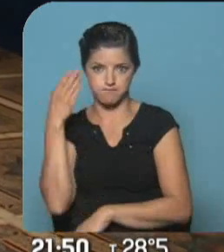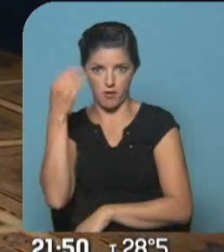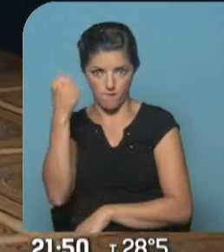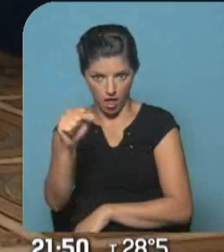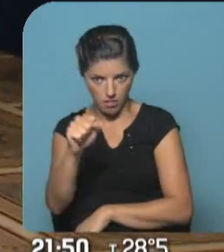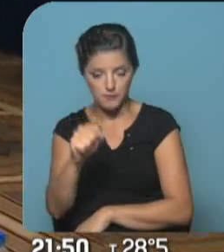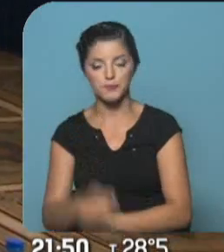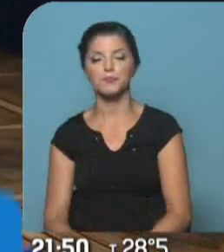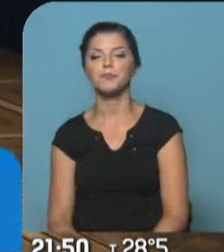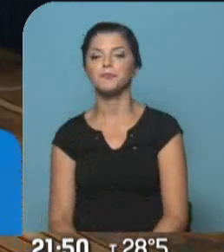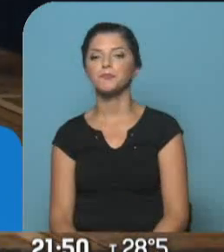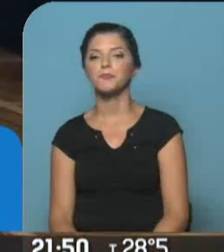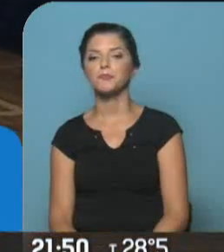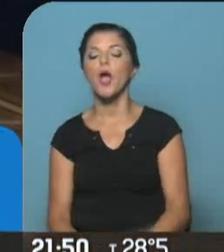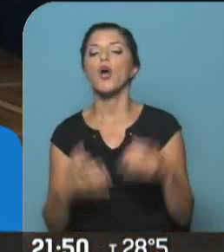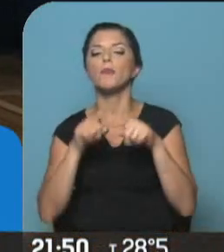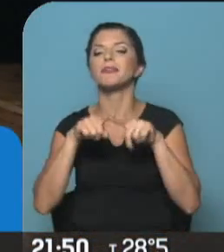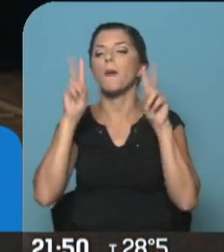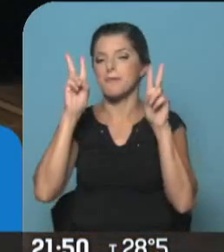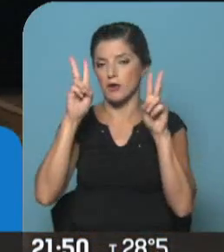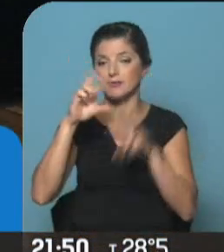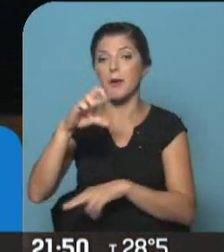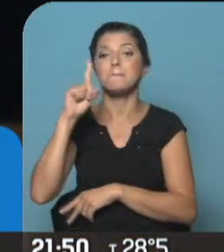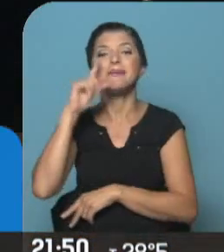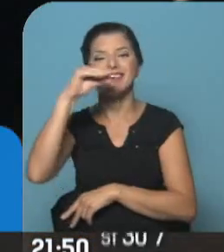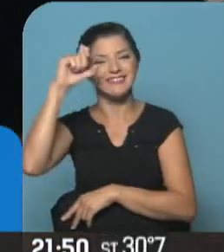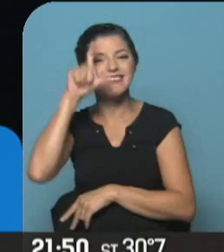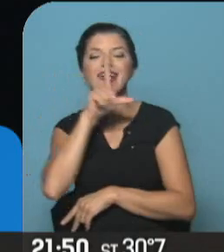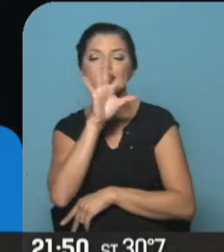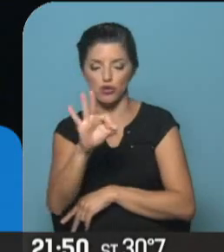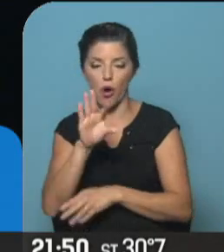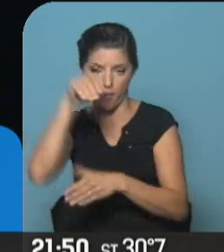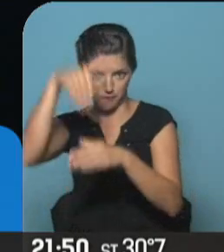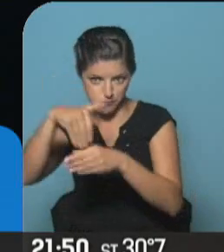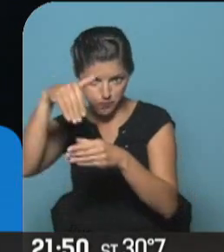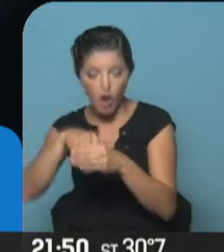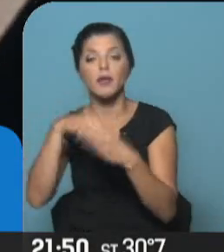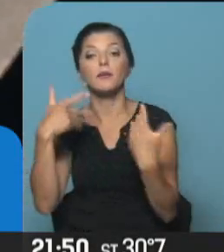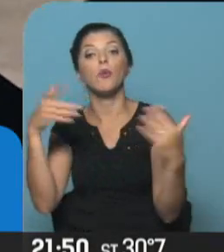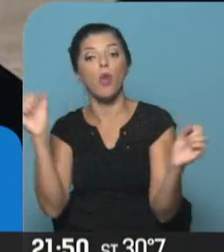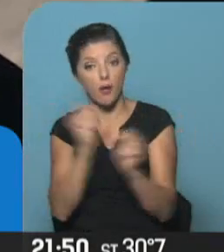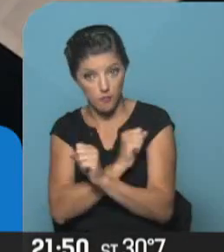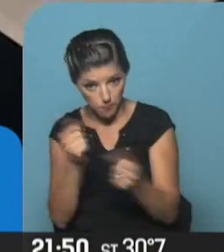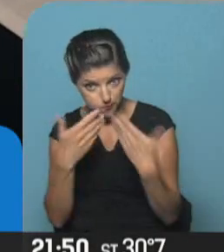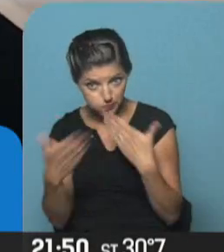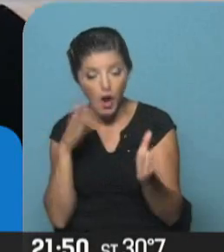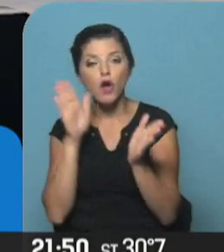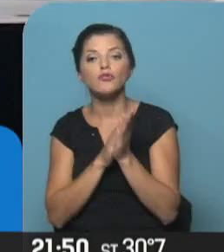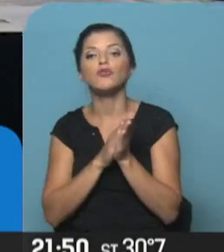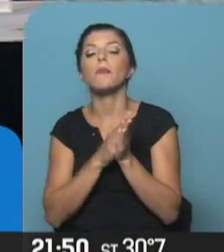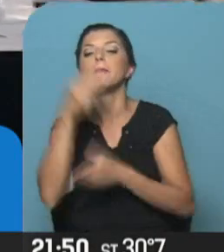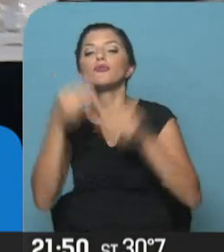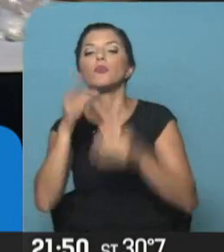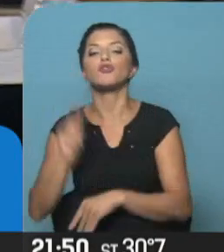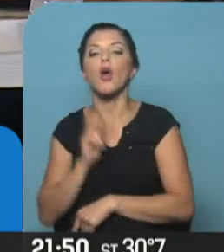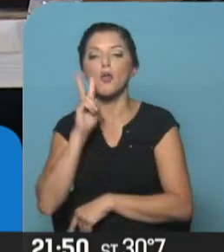Con los votos del peronismo de Pichetto, el oficialismo logró dictamen del presupuesto 2018 y se apresta a aprobarlo, junto